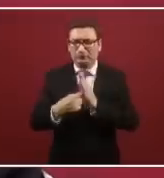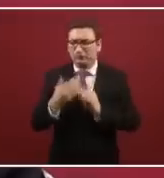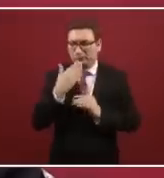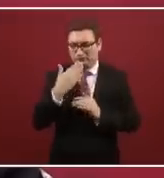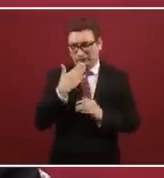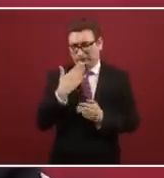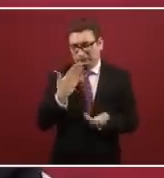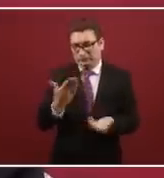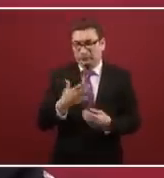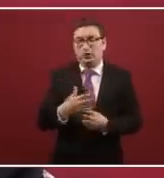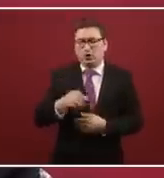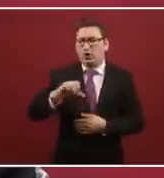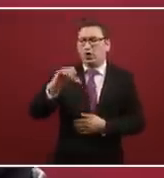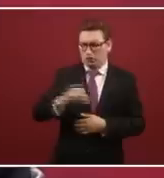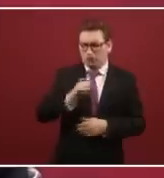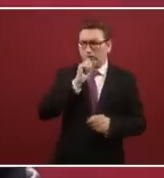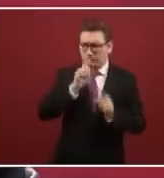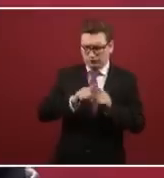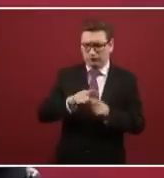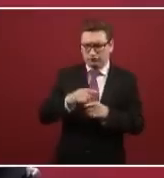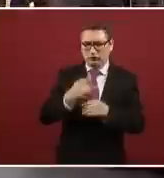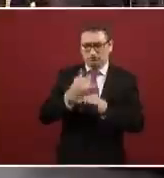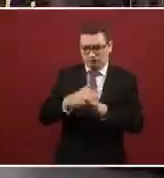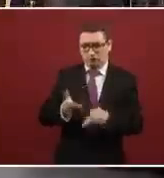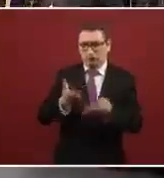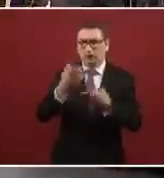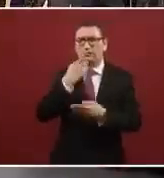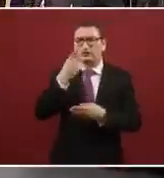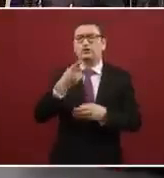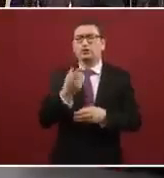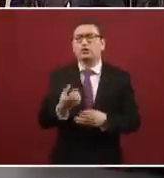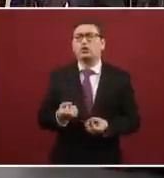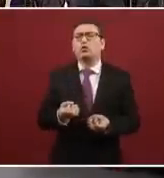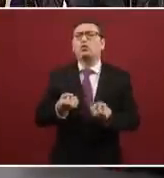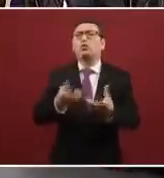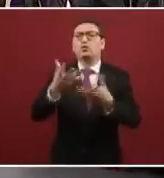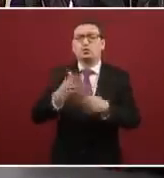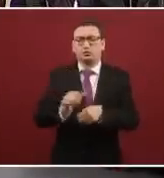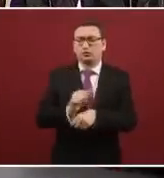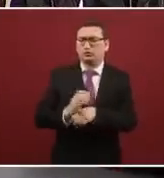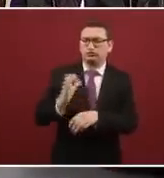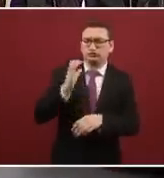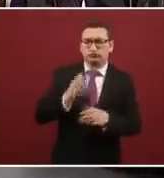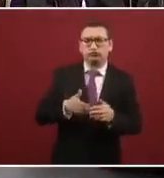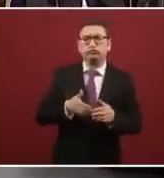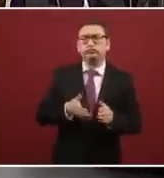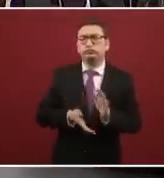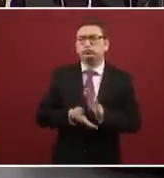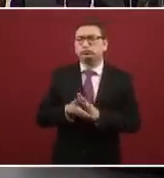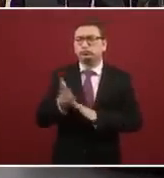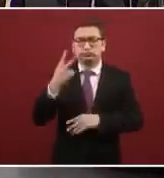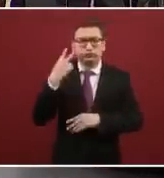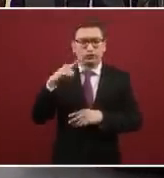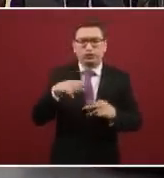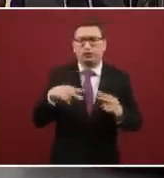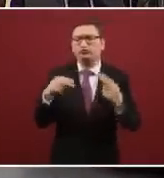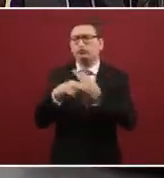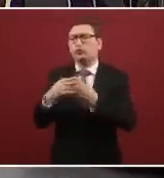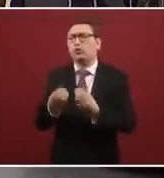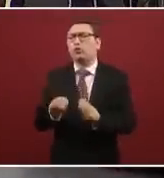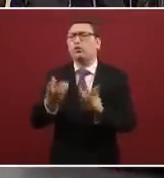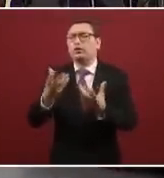también hoy te damos lo de las camionetas para que tengan la información. O sea,